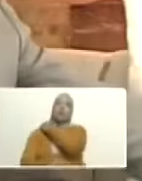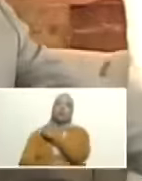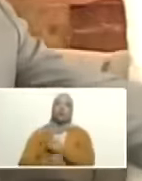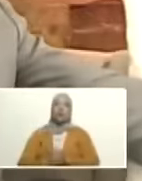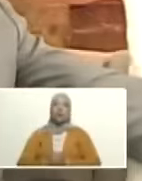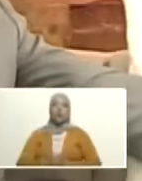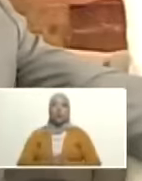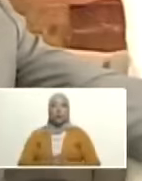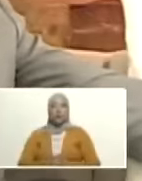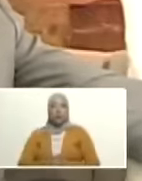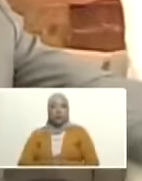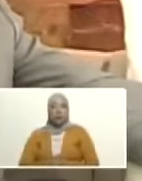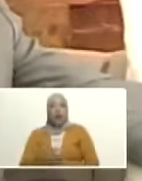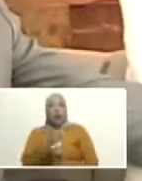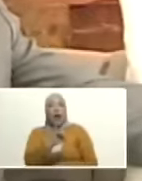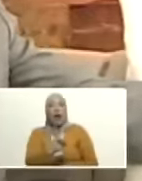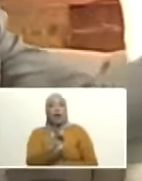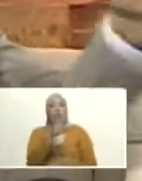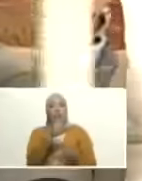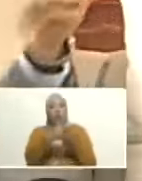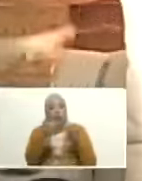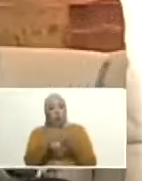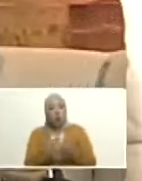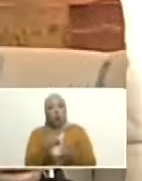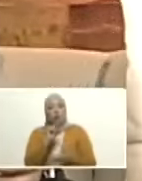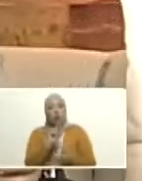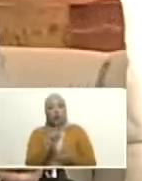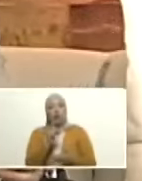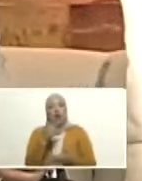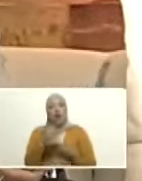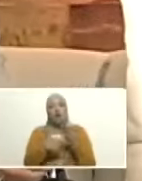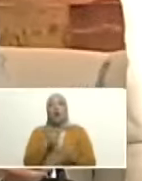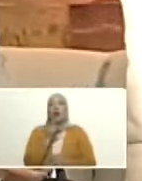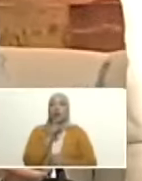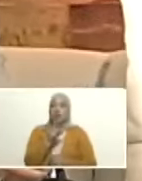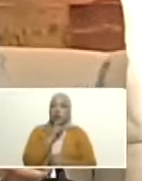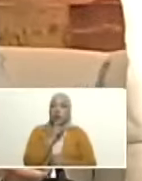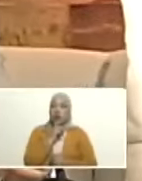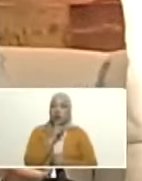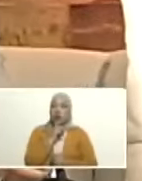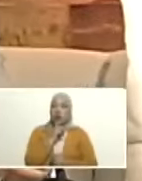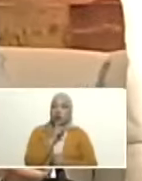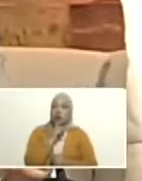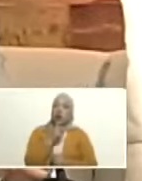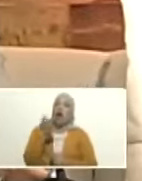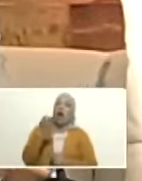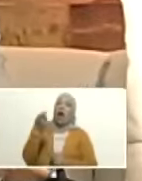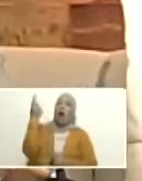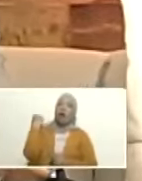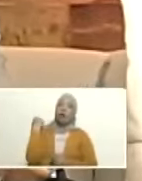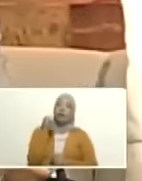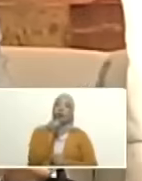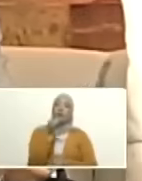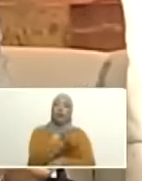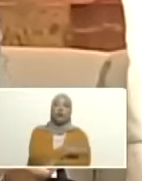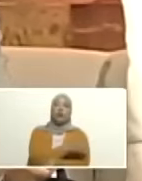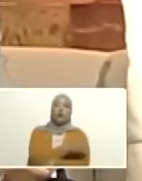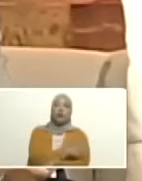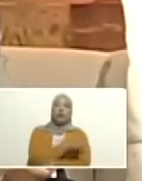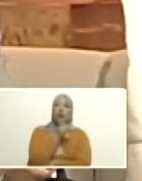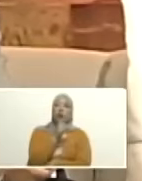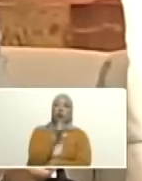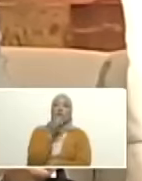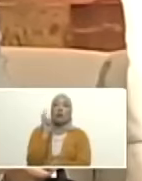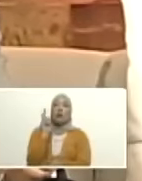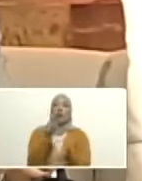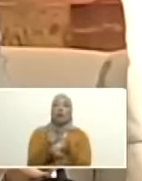un documento que marcó una época. En aquella época en que la oposición